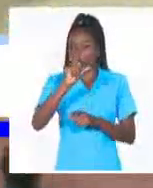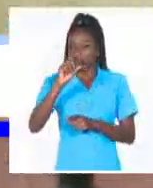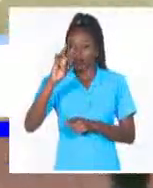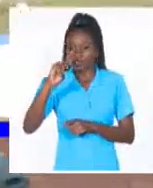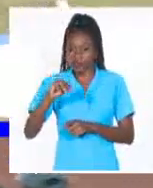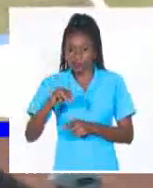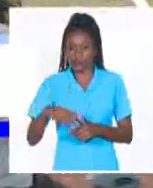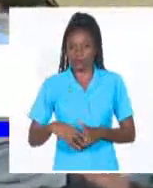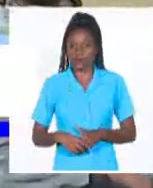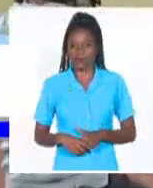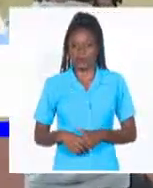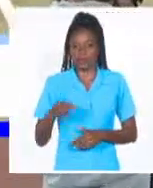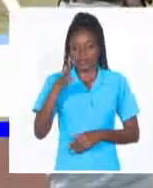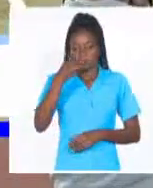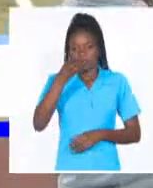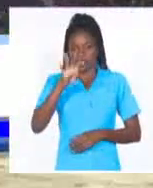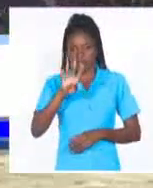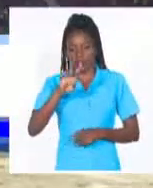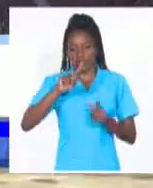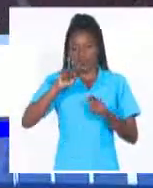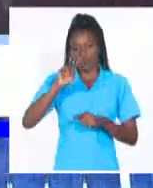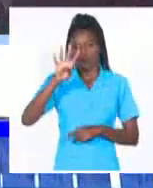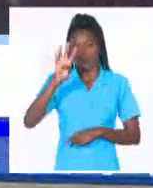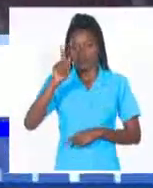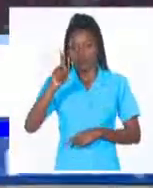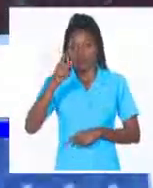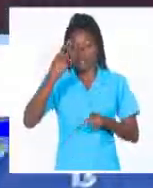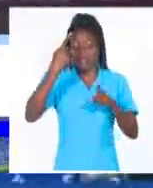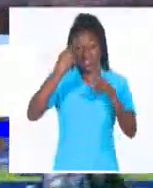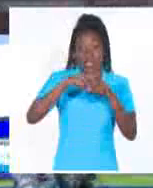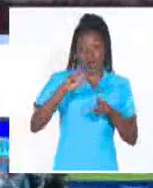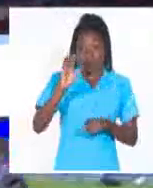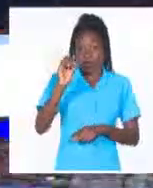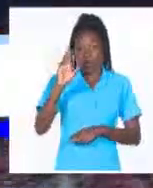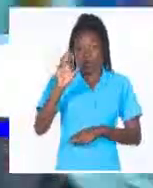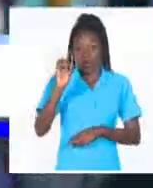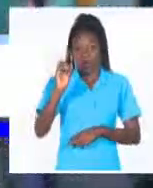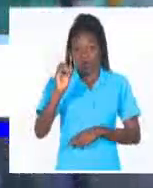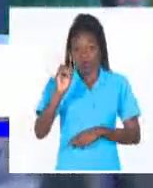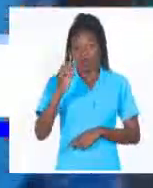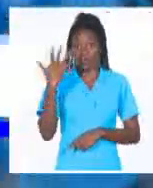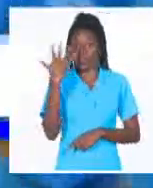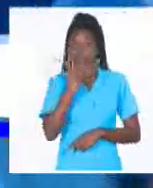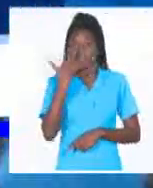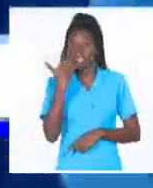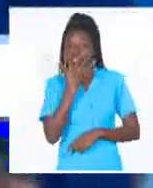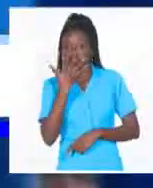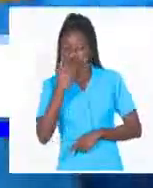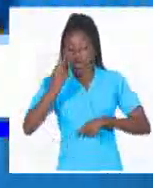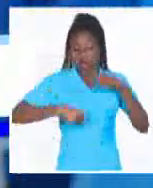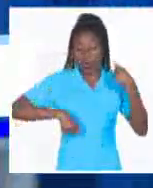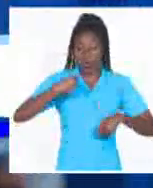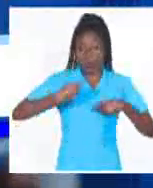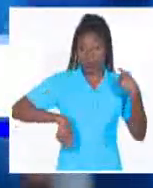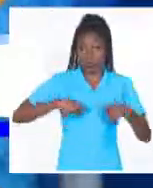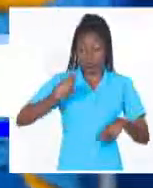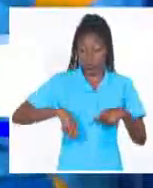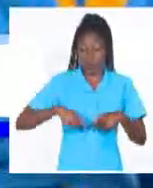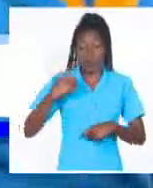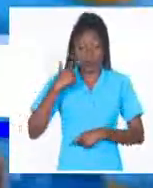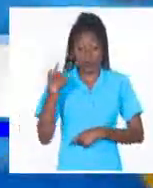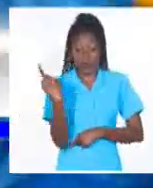secundó con 14.41. La otra presea dorada cayó en el 4x100 femenino en una carrera muy técnica, donde las